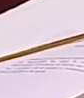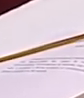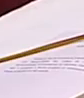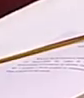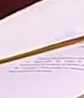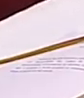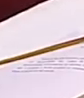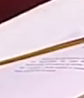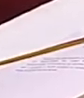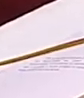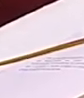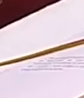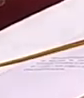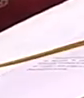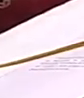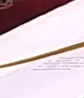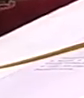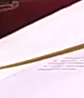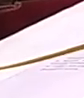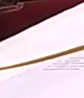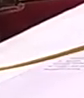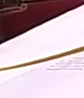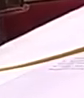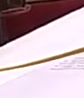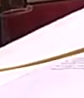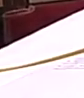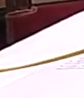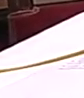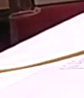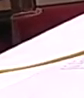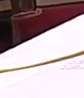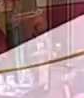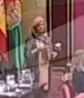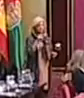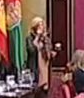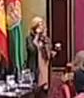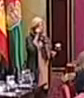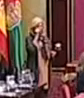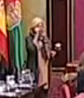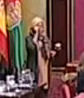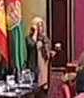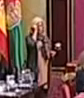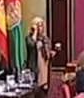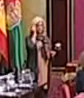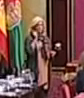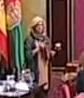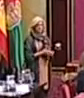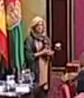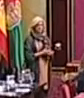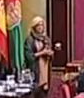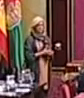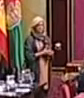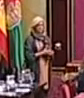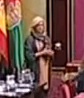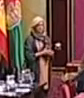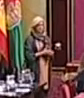como decimos, relativos a urbanismo, medio ambiente, salud, consumo, economía y hacienda, presidencia, empleo, igualdad